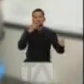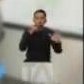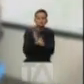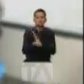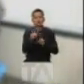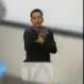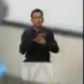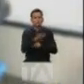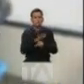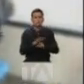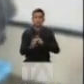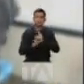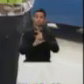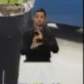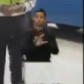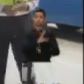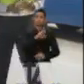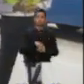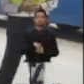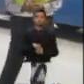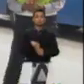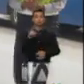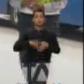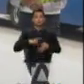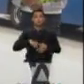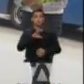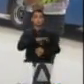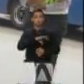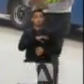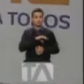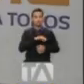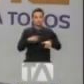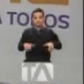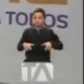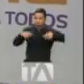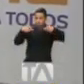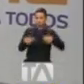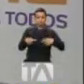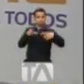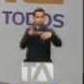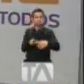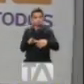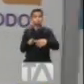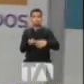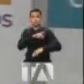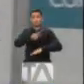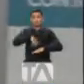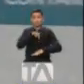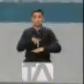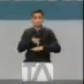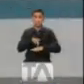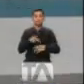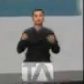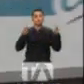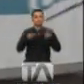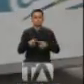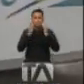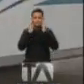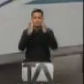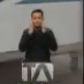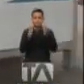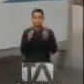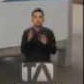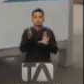sexual en el transporte público, el municipio capitalino ha instalado cabinas en las que profesionales escuchan y dan